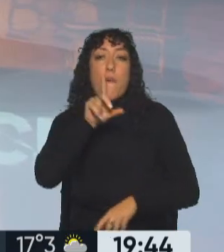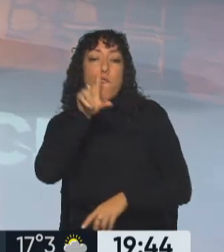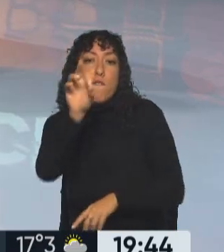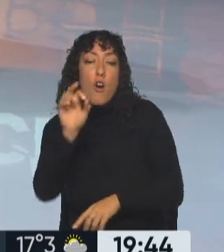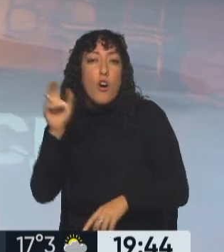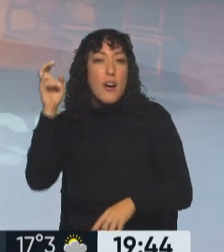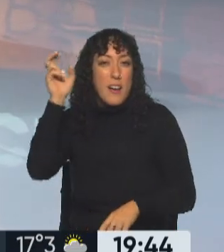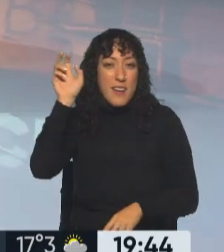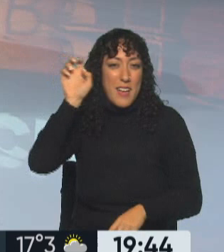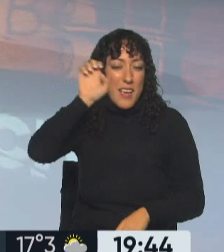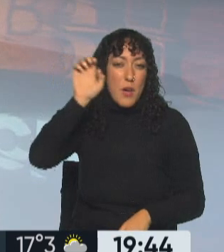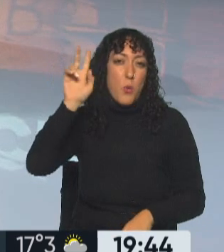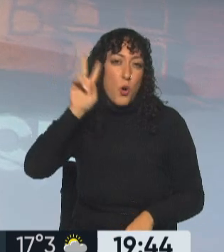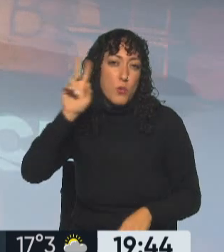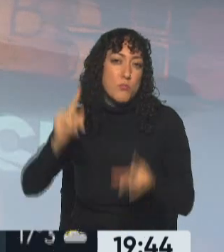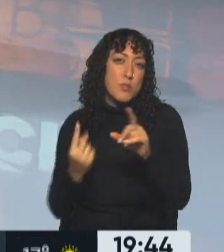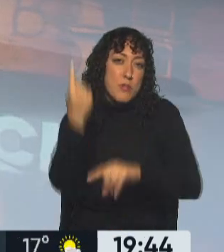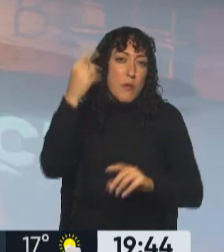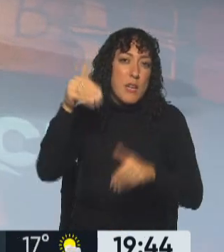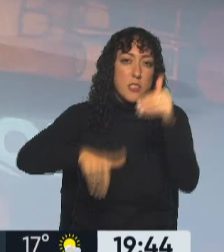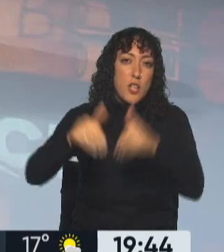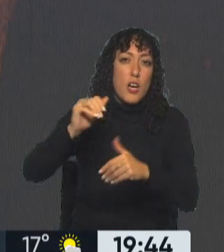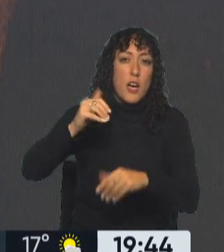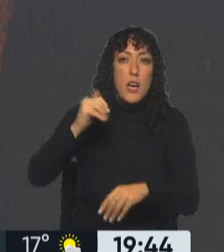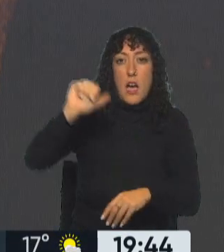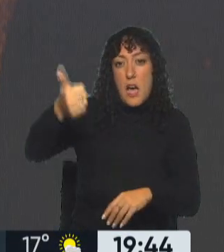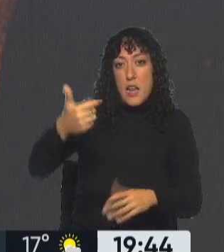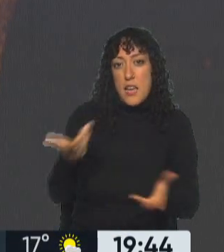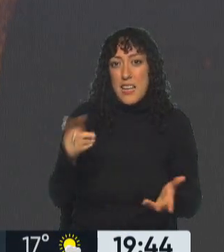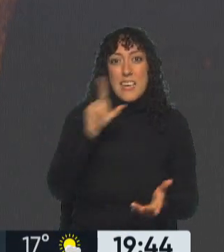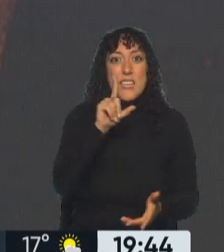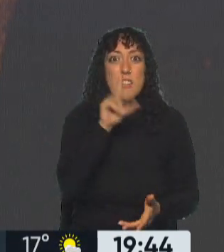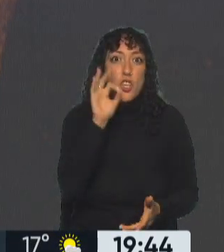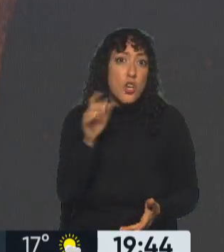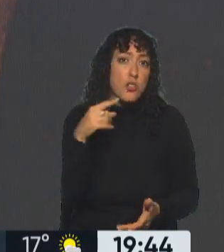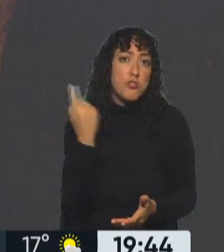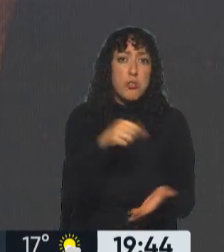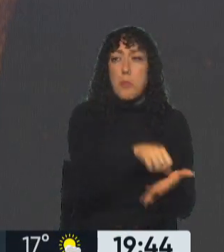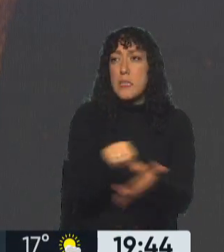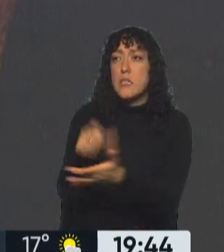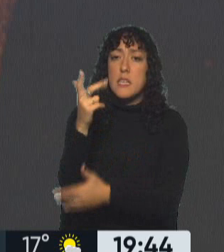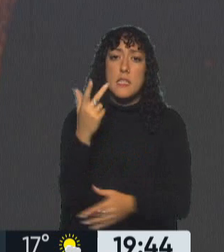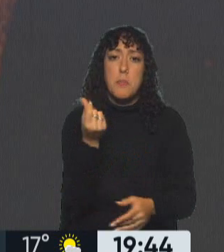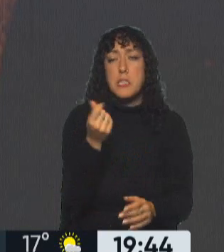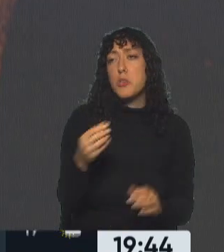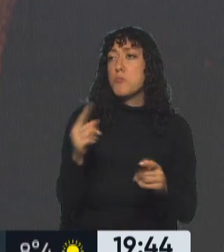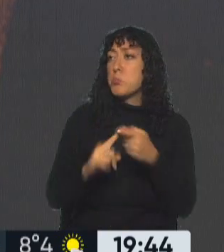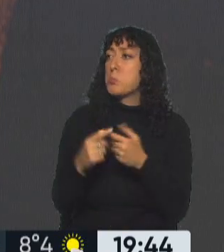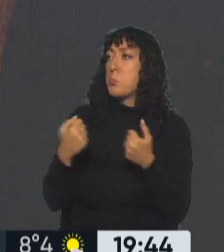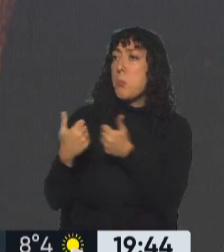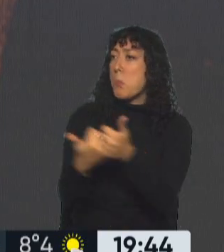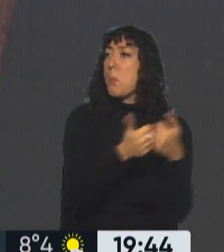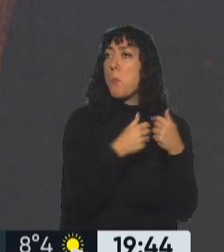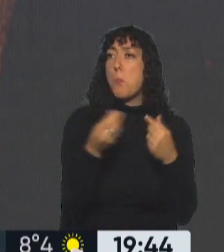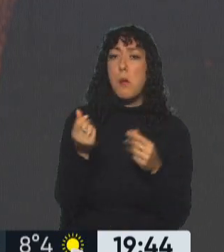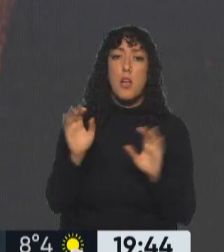la primera elección. Yo pongo las reglas de juego. Sí, pero en el caso del litio es un bien transable que nosotros nos podríamos sentar 3 países y decir el precio del litio es tanto, el precio del litio es tanto.